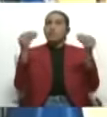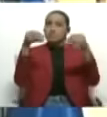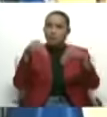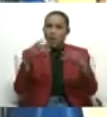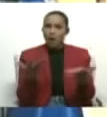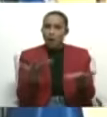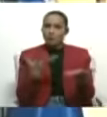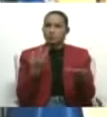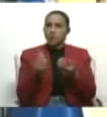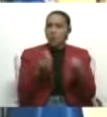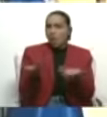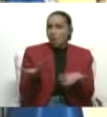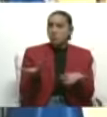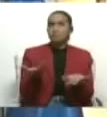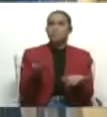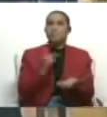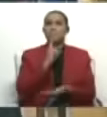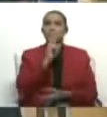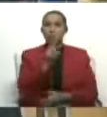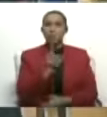amigos venezolanos.